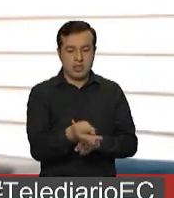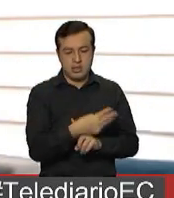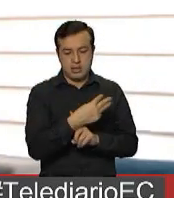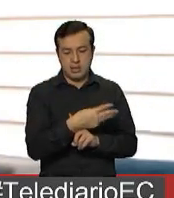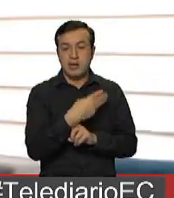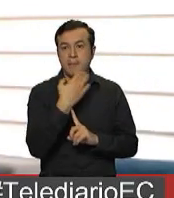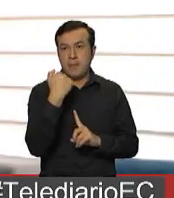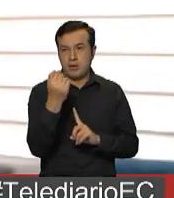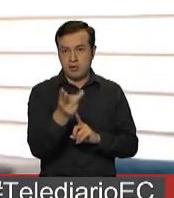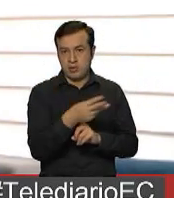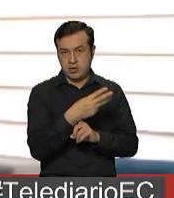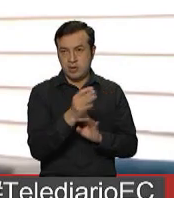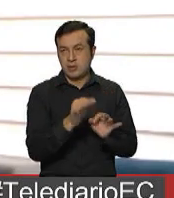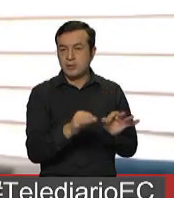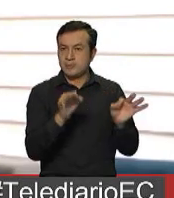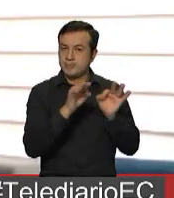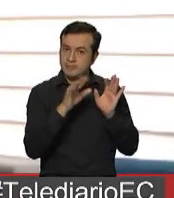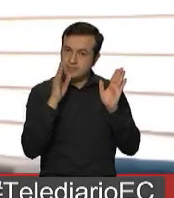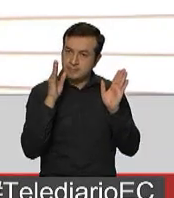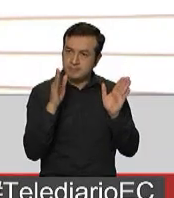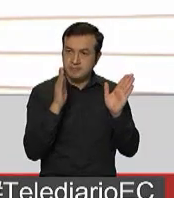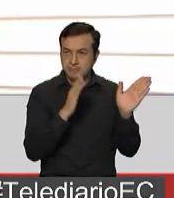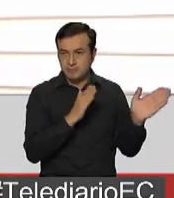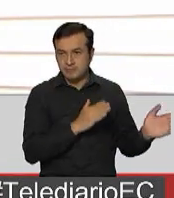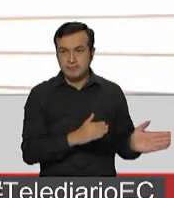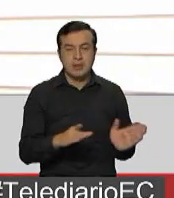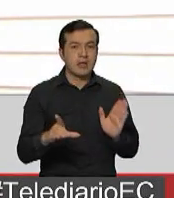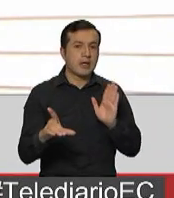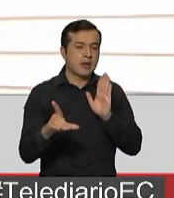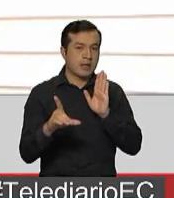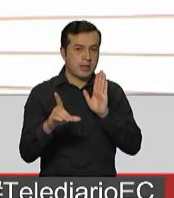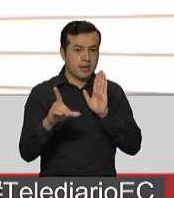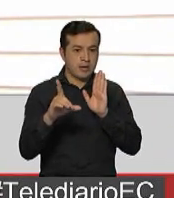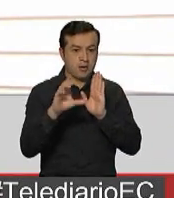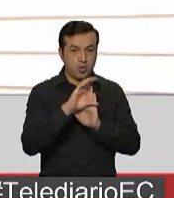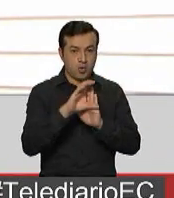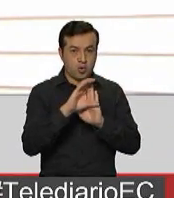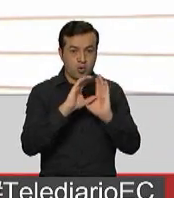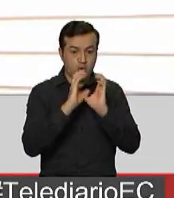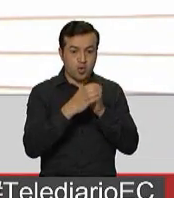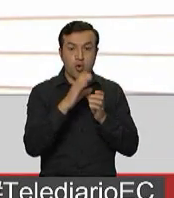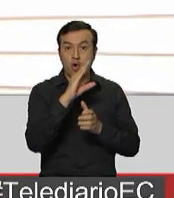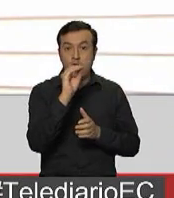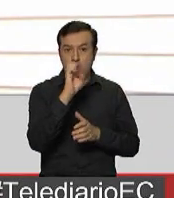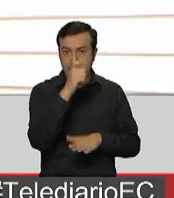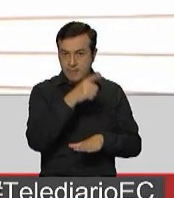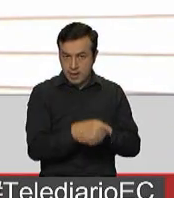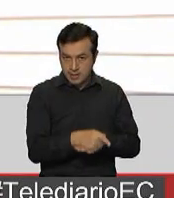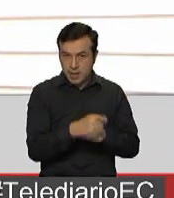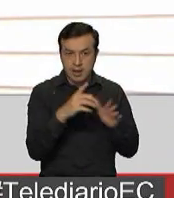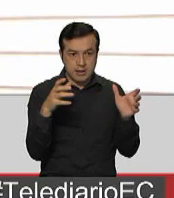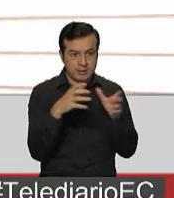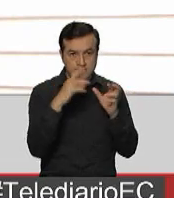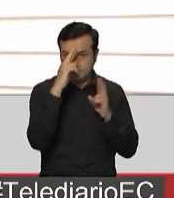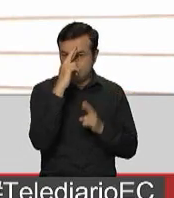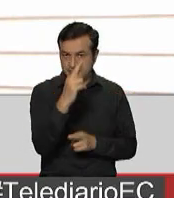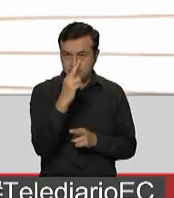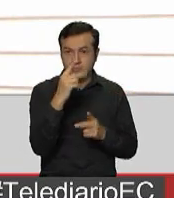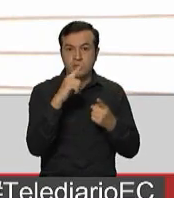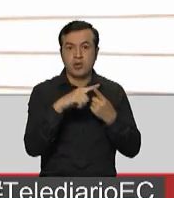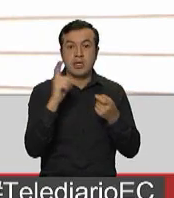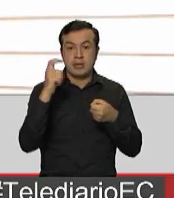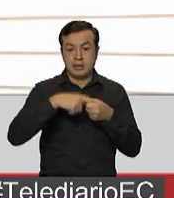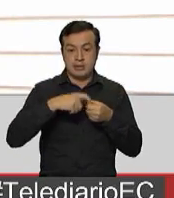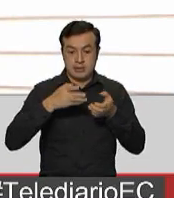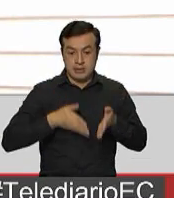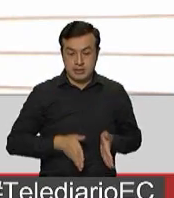nuestras agencias, y poder limitarnos a lo que establece el COE Nacional en el color amarillo. Para ello, solamente al servicio de